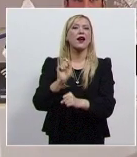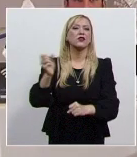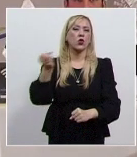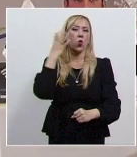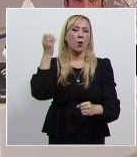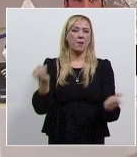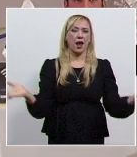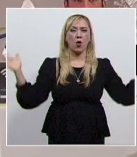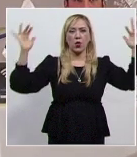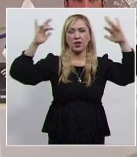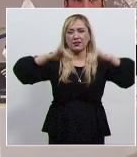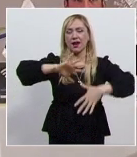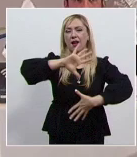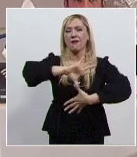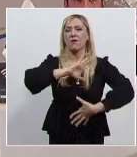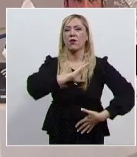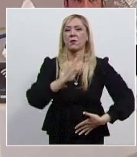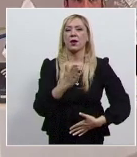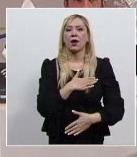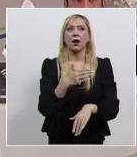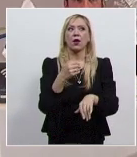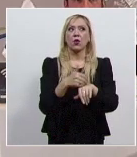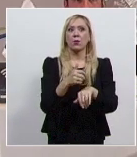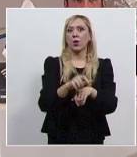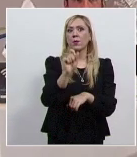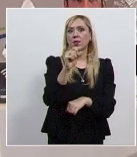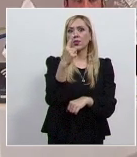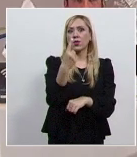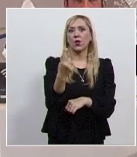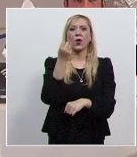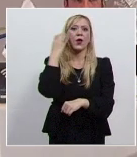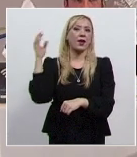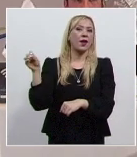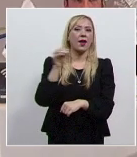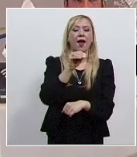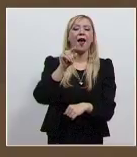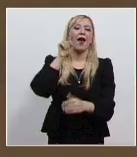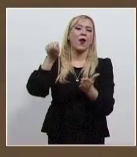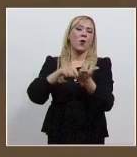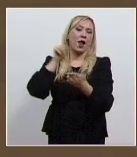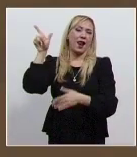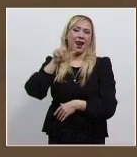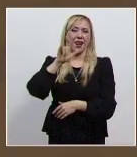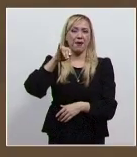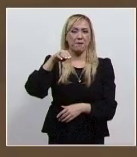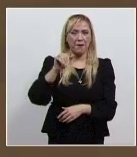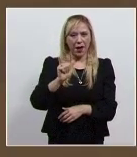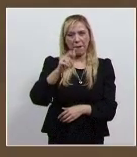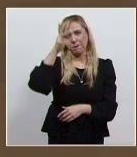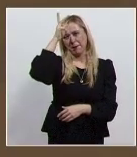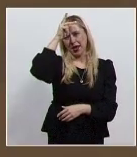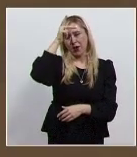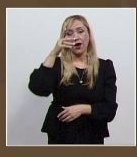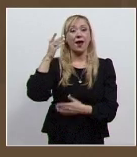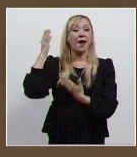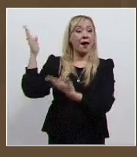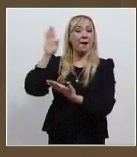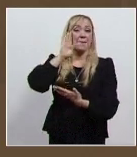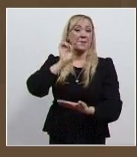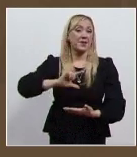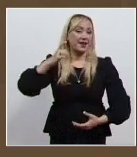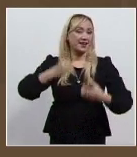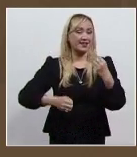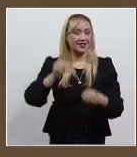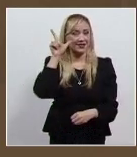Judicial Iberoamericana en su 21ª edición, realizada en Lima, Perú. El ministro Luis María Aguilar Morales acudió